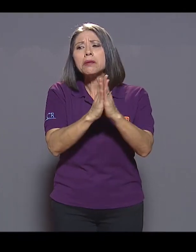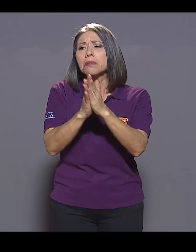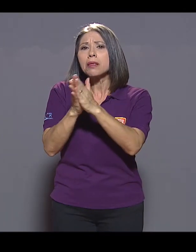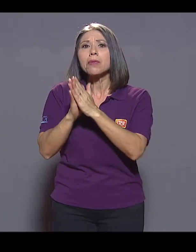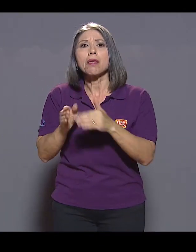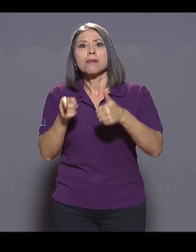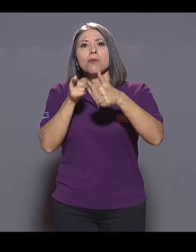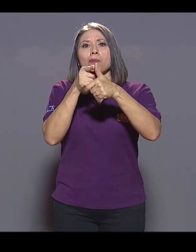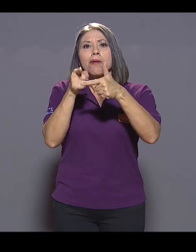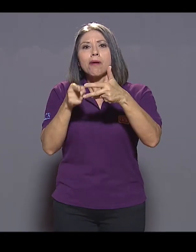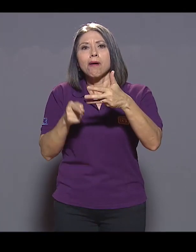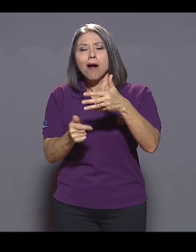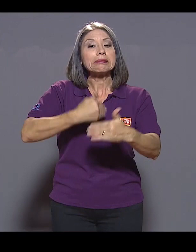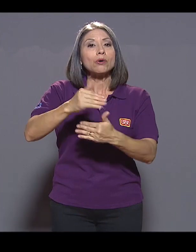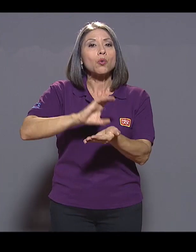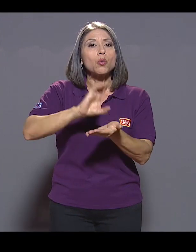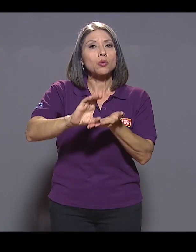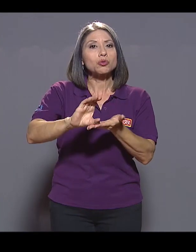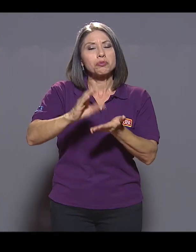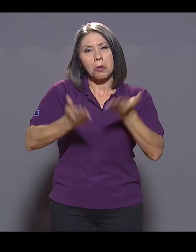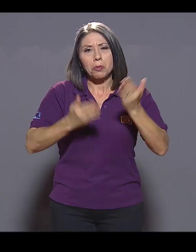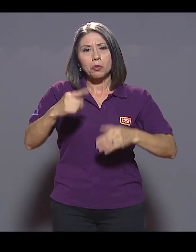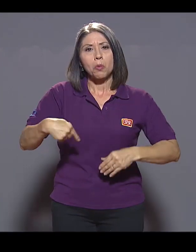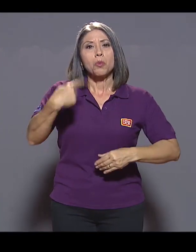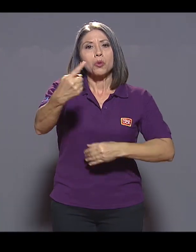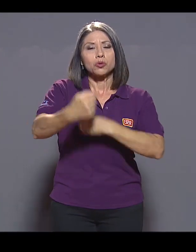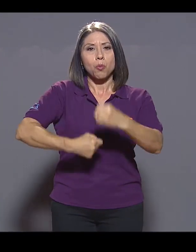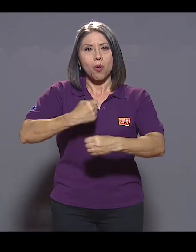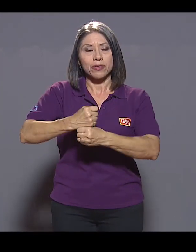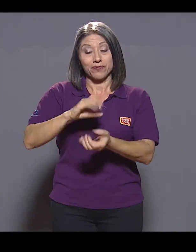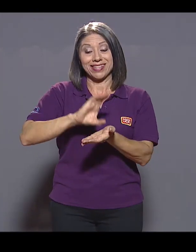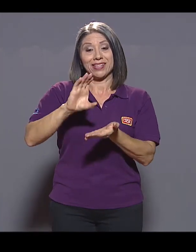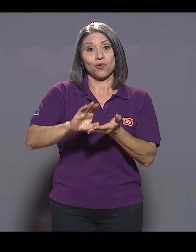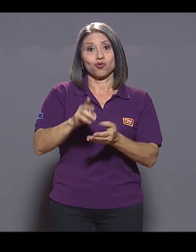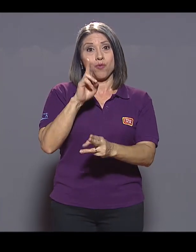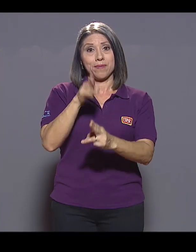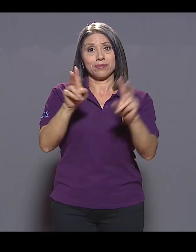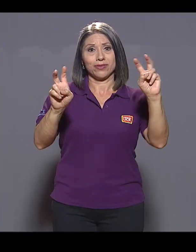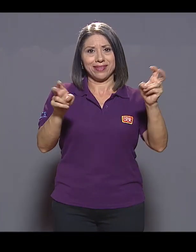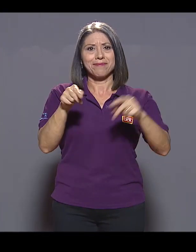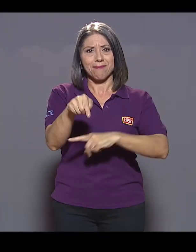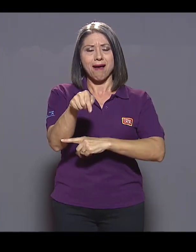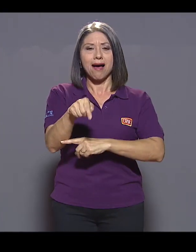en qué consiste y cómo se traduce eso en las aulas. Hay muchos retos para poder aplicar estas